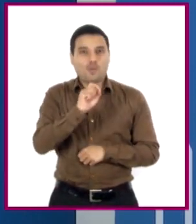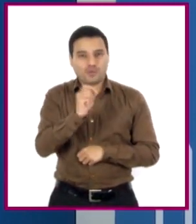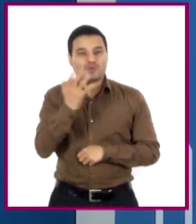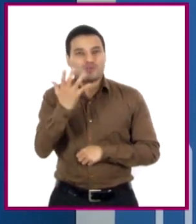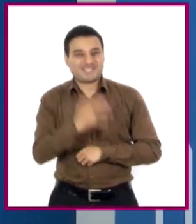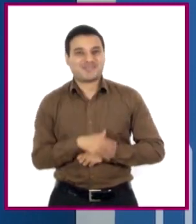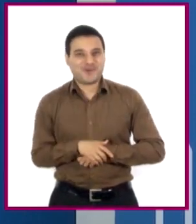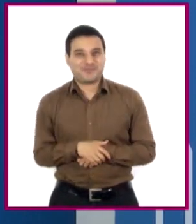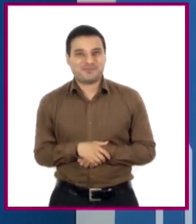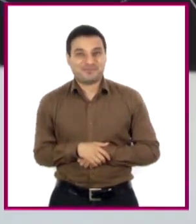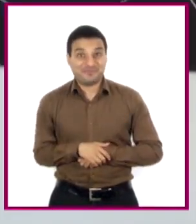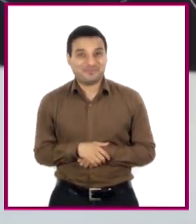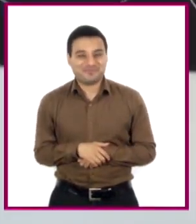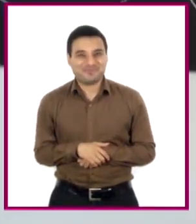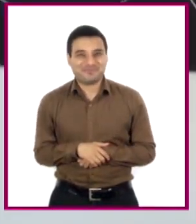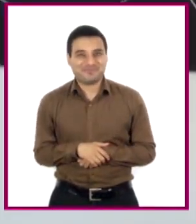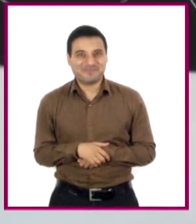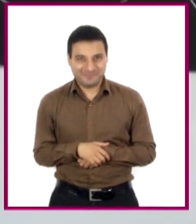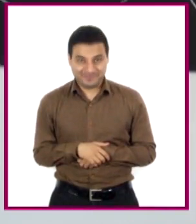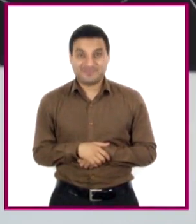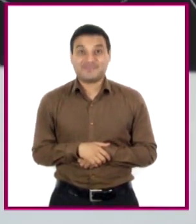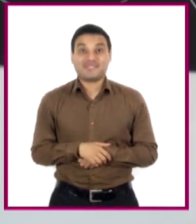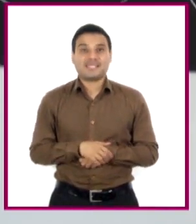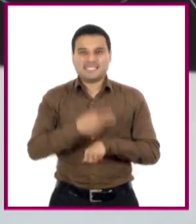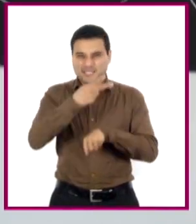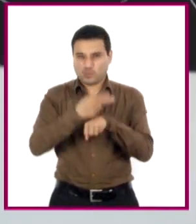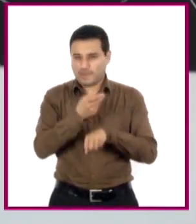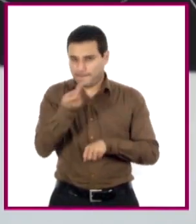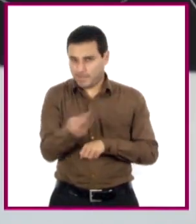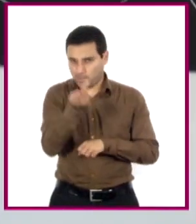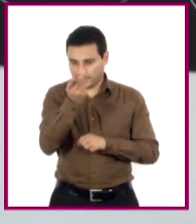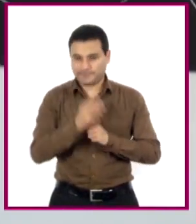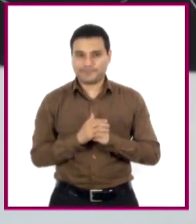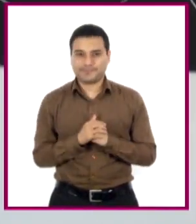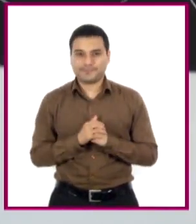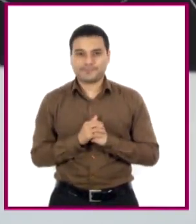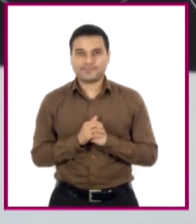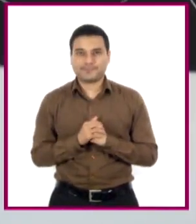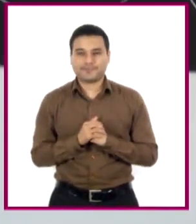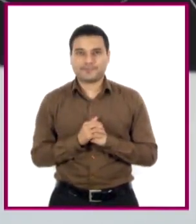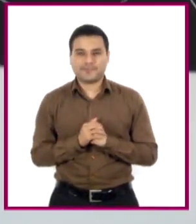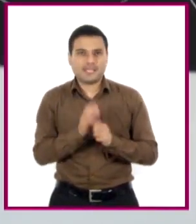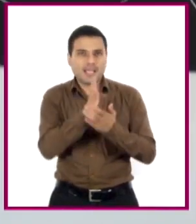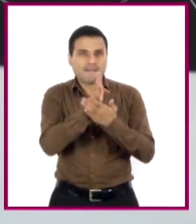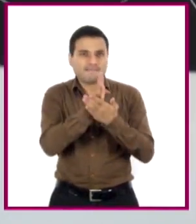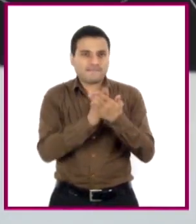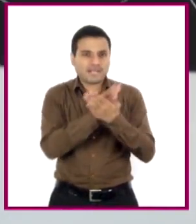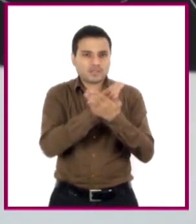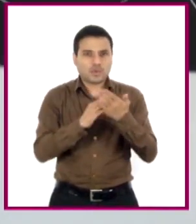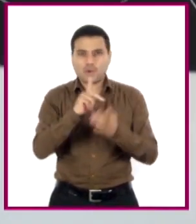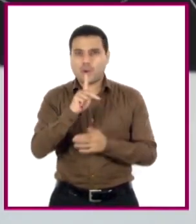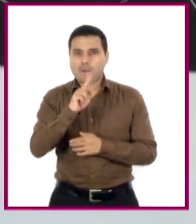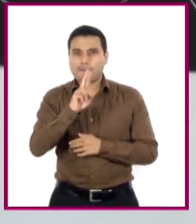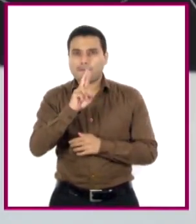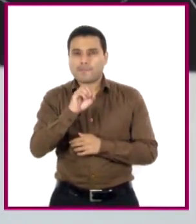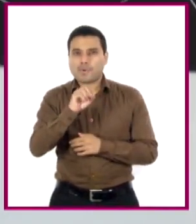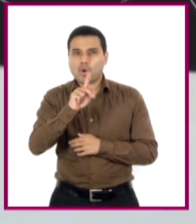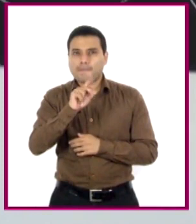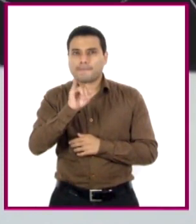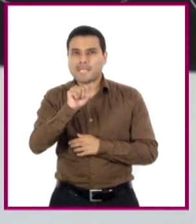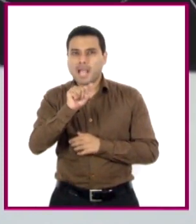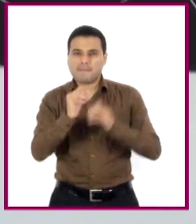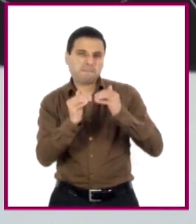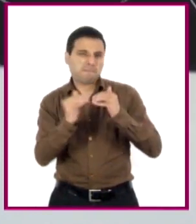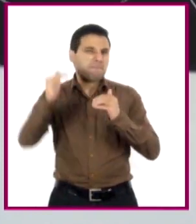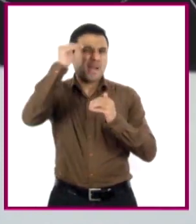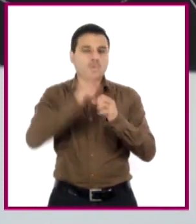décimos, el número decimal. La segunda pregunta fue, ¿cuál es la fracción propia más grande? Un